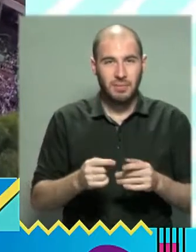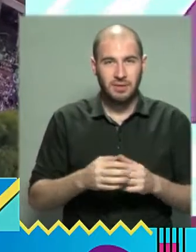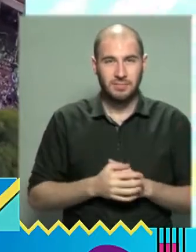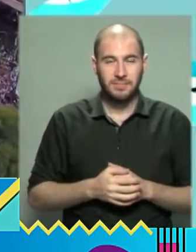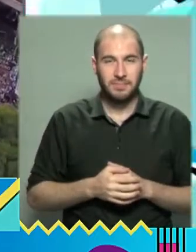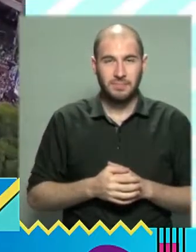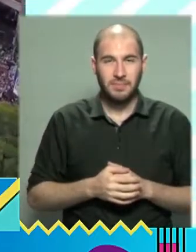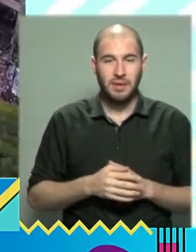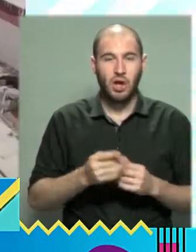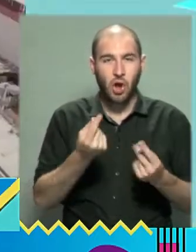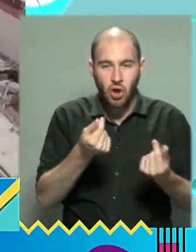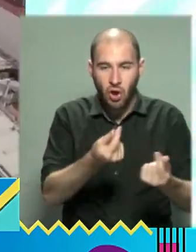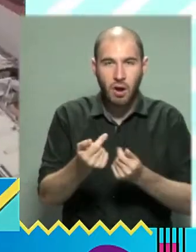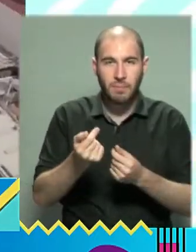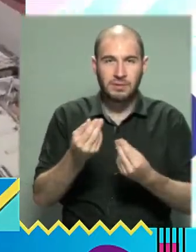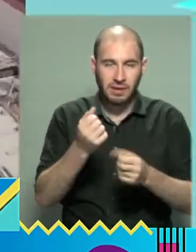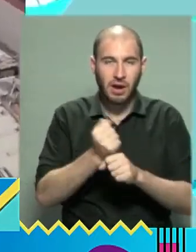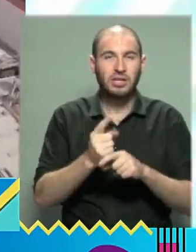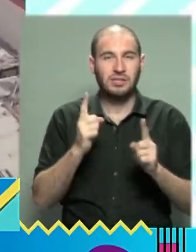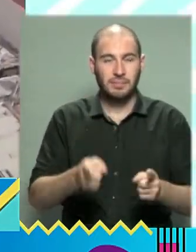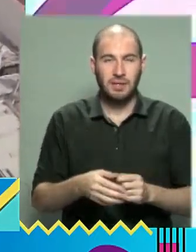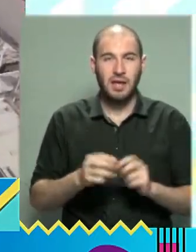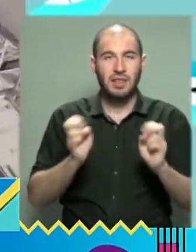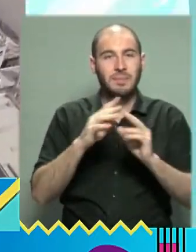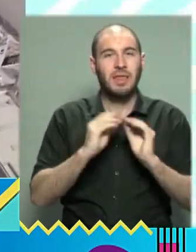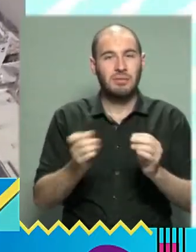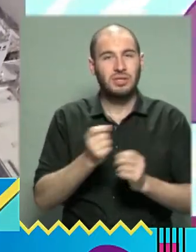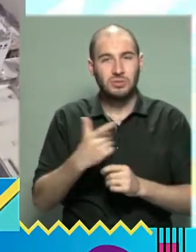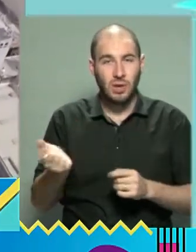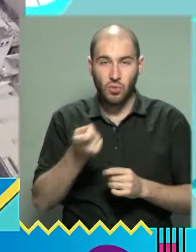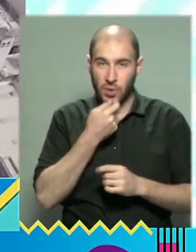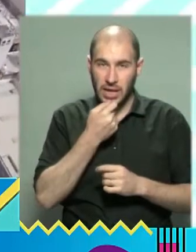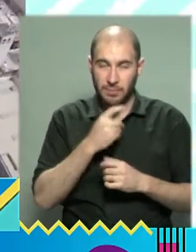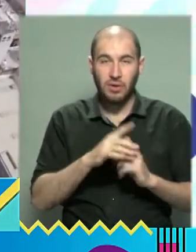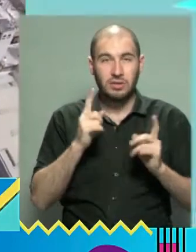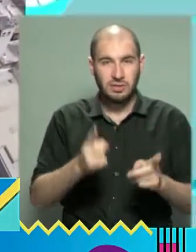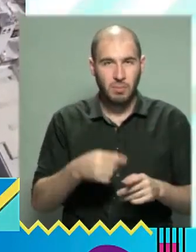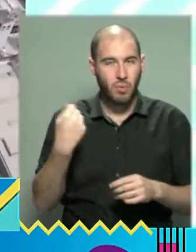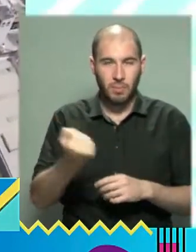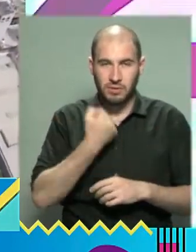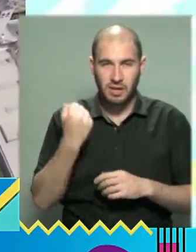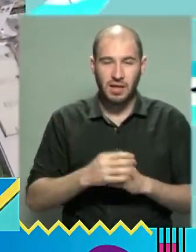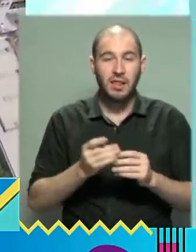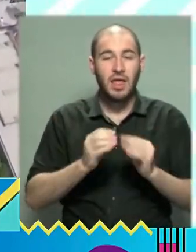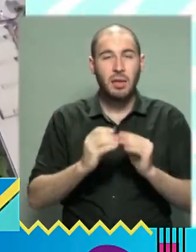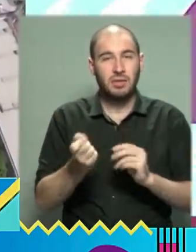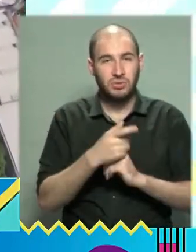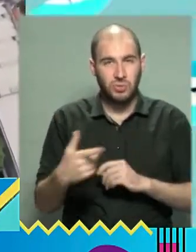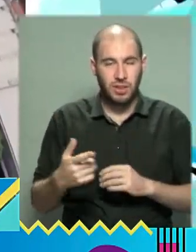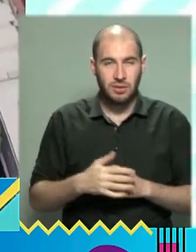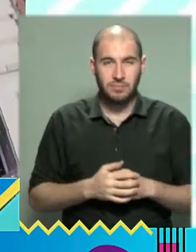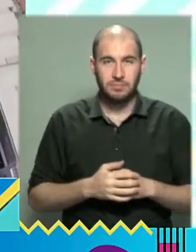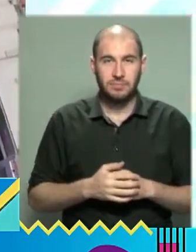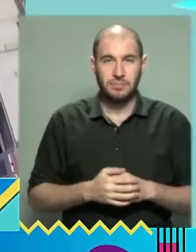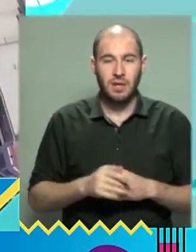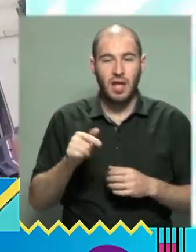la capacidad, el poder adquisitivo de los trabajadores, el tema de las paritarias, por ejemplo, también algo importantísimo, la paritaria, que es